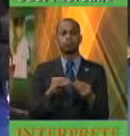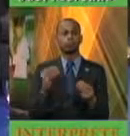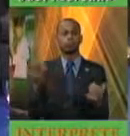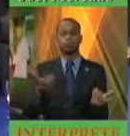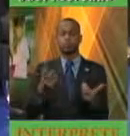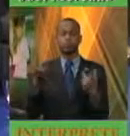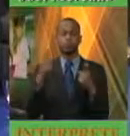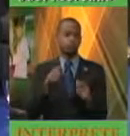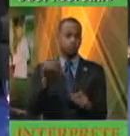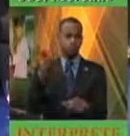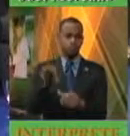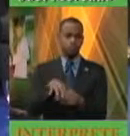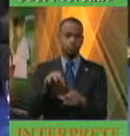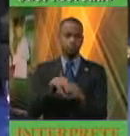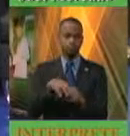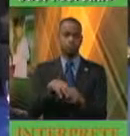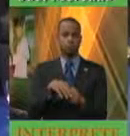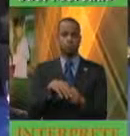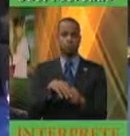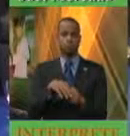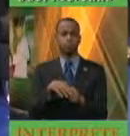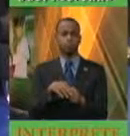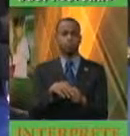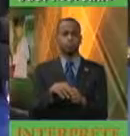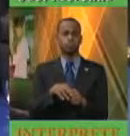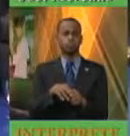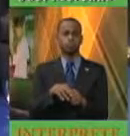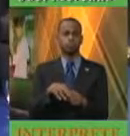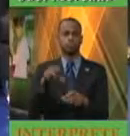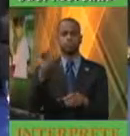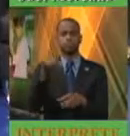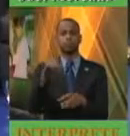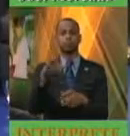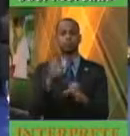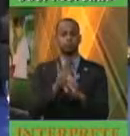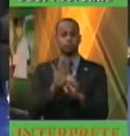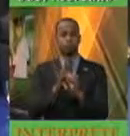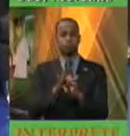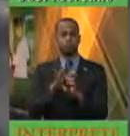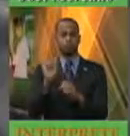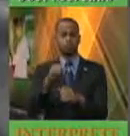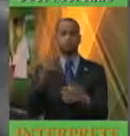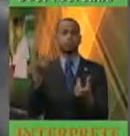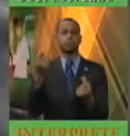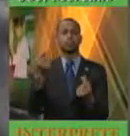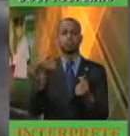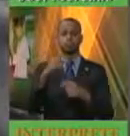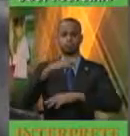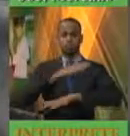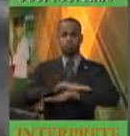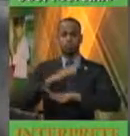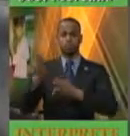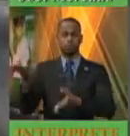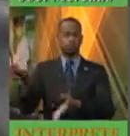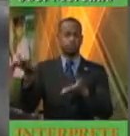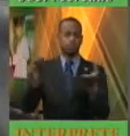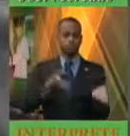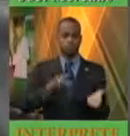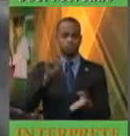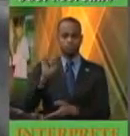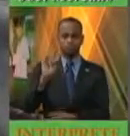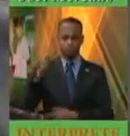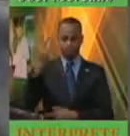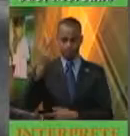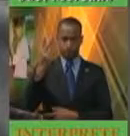Que ocurrieron en estas elecciones. Sí. Esa, por ejemplo, de bajar la mesa que está en la